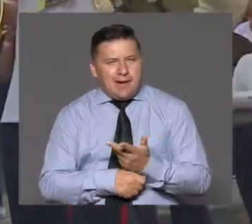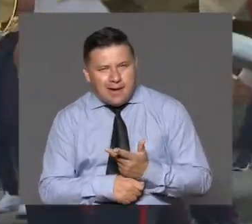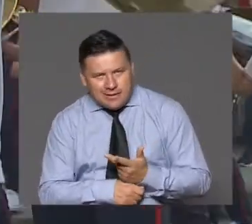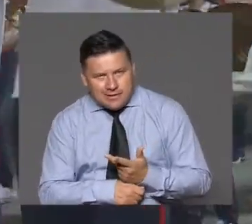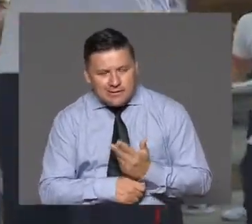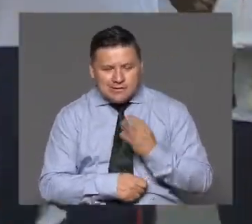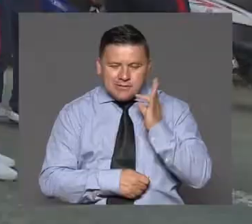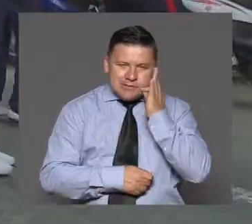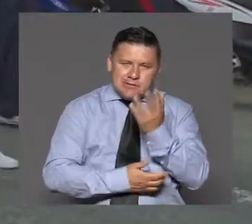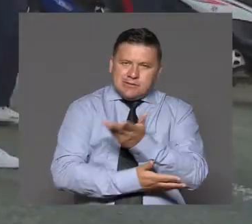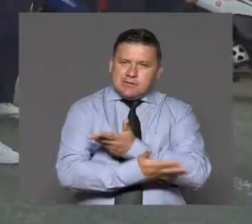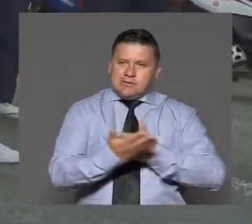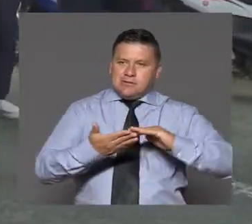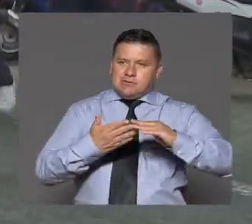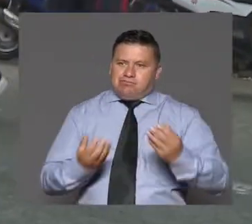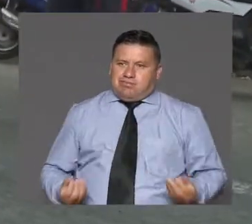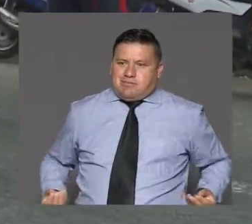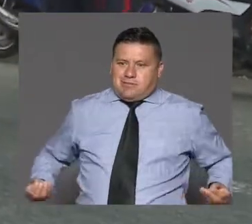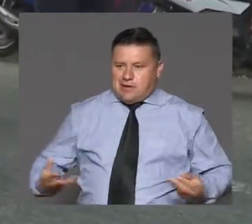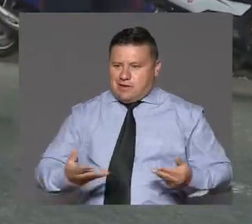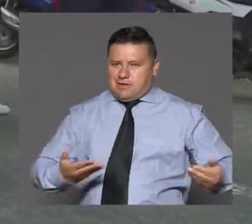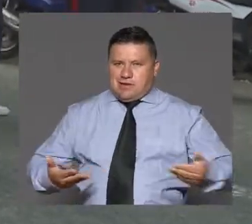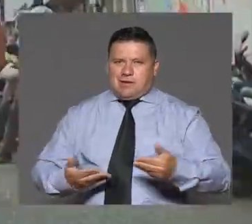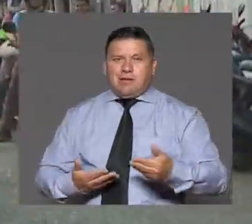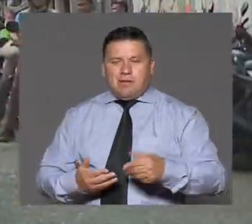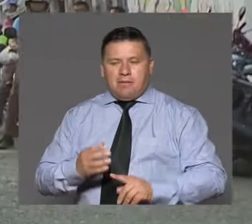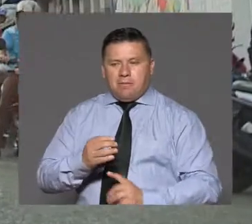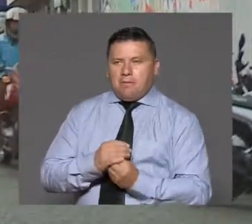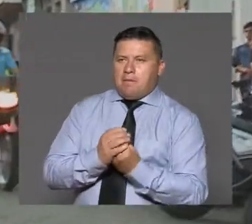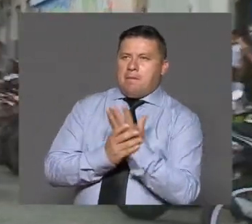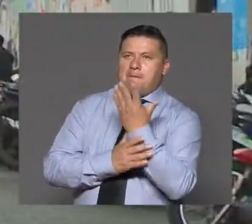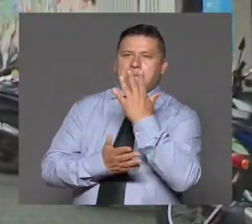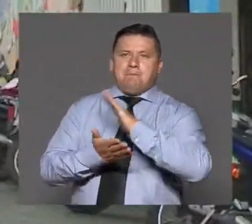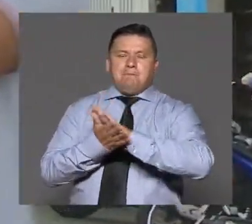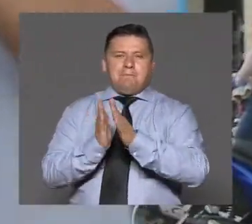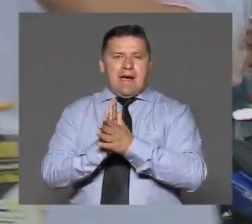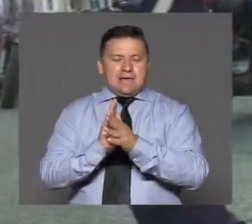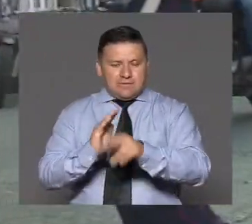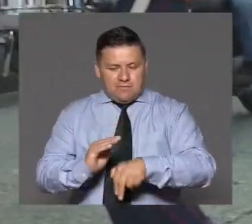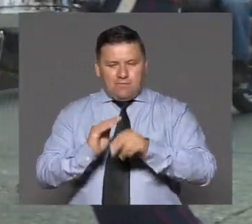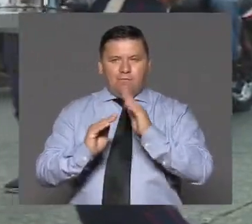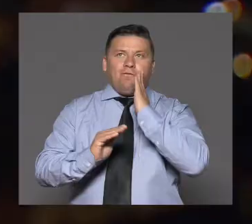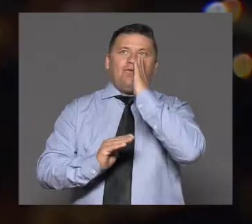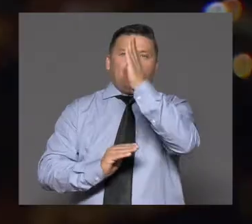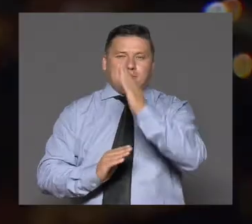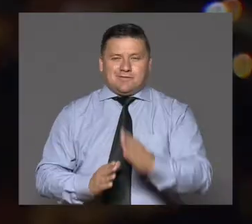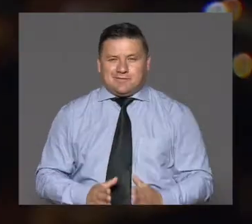que enriquecen las comunidades, así se siembra paz, bienestar y progreso.